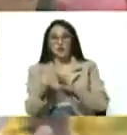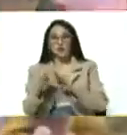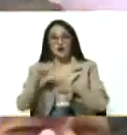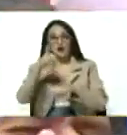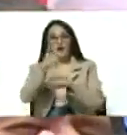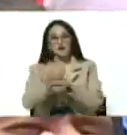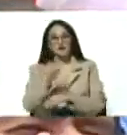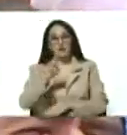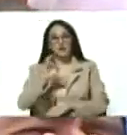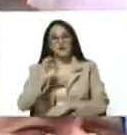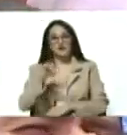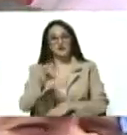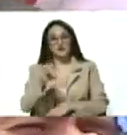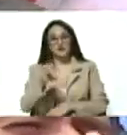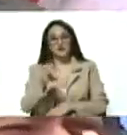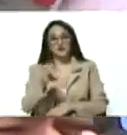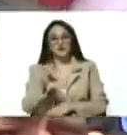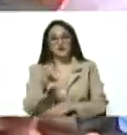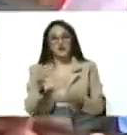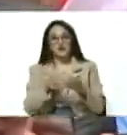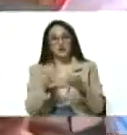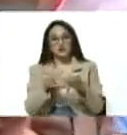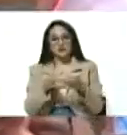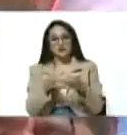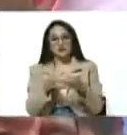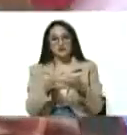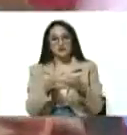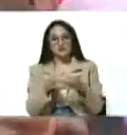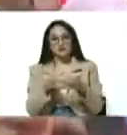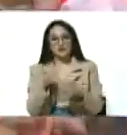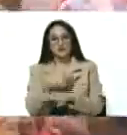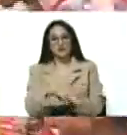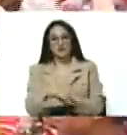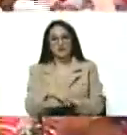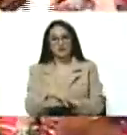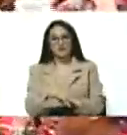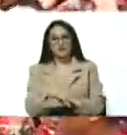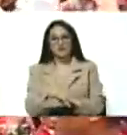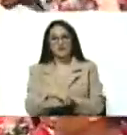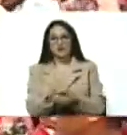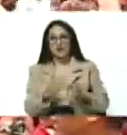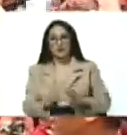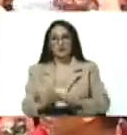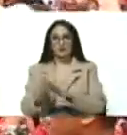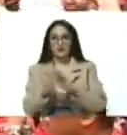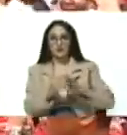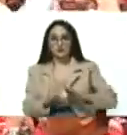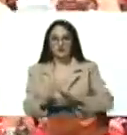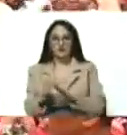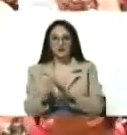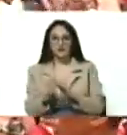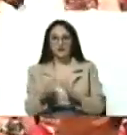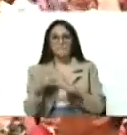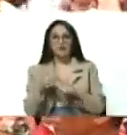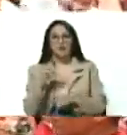VC y de los equipos de calle, comunidad y